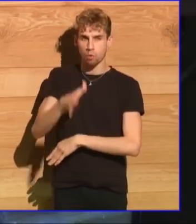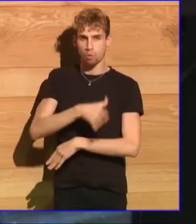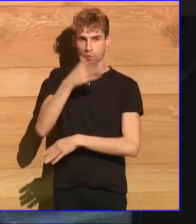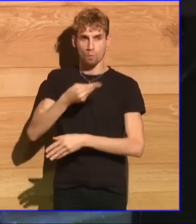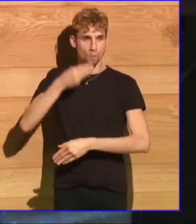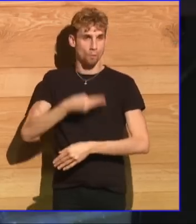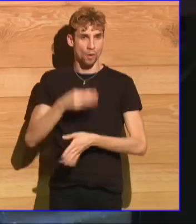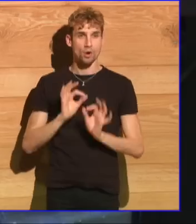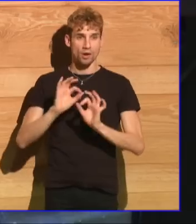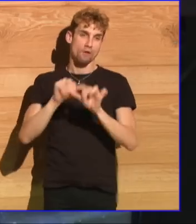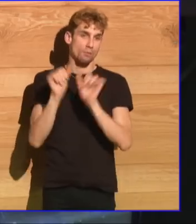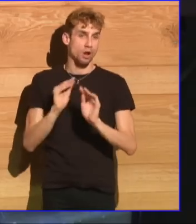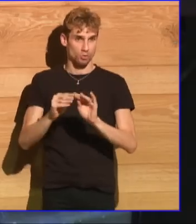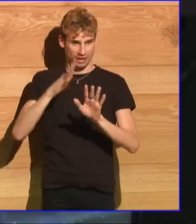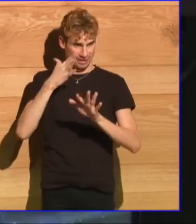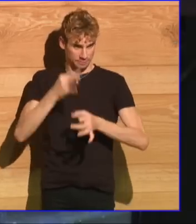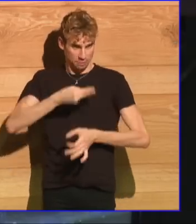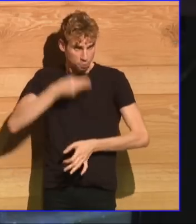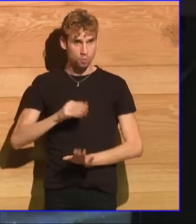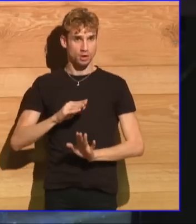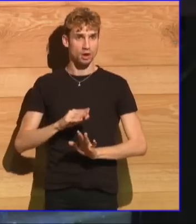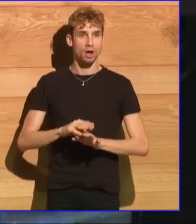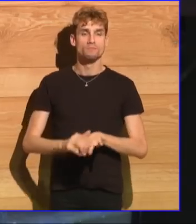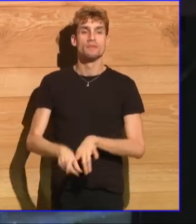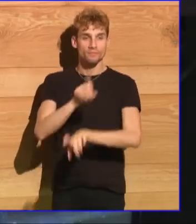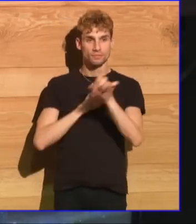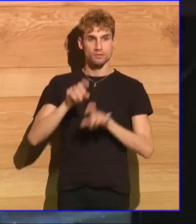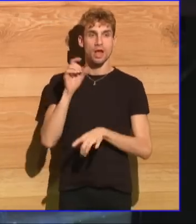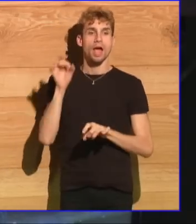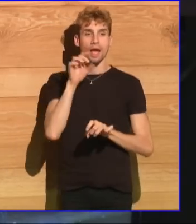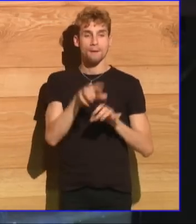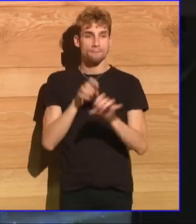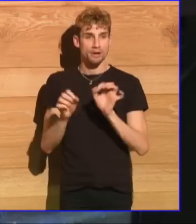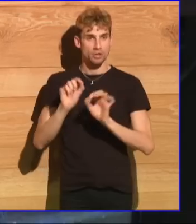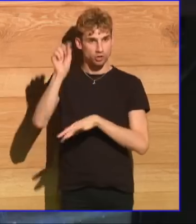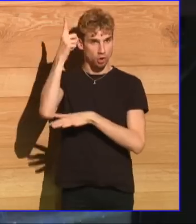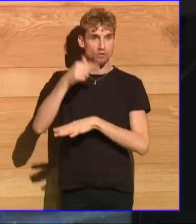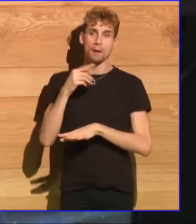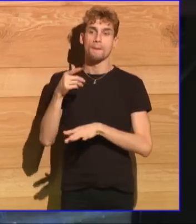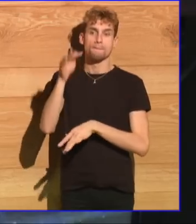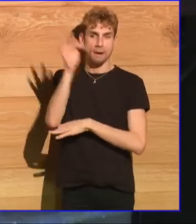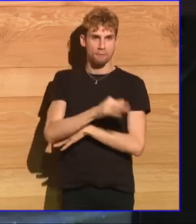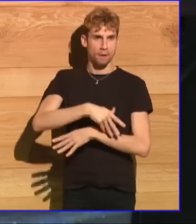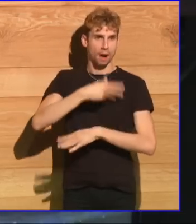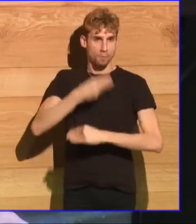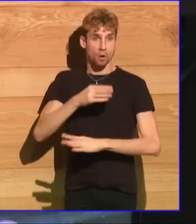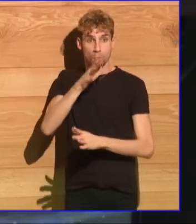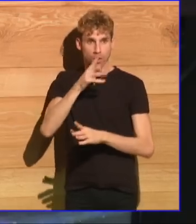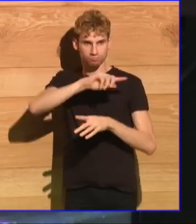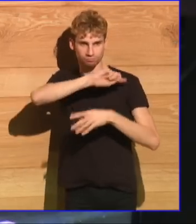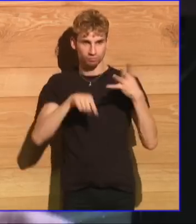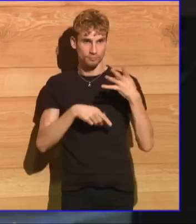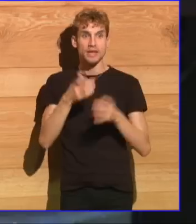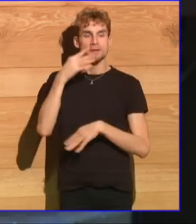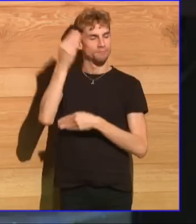es una liga elevadísima. Volvemos al Imperio del Sol. Es una película muy soñada por muchas razones. Si piensas en el universo de